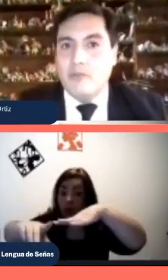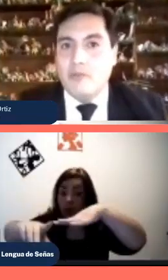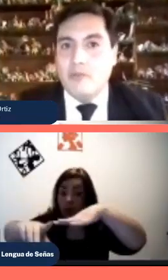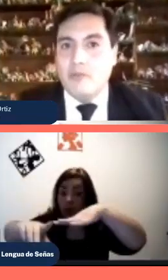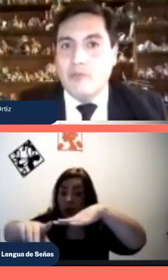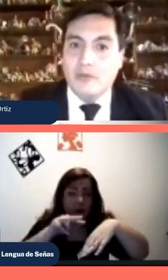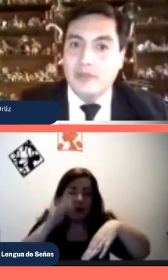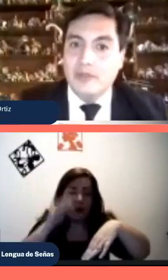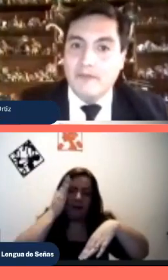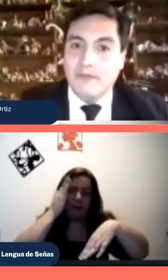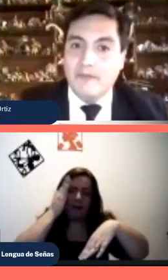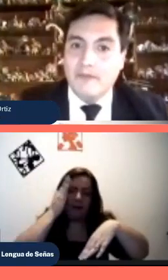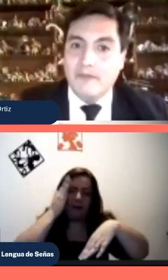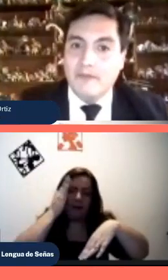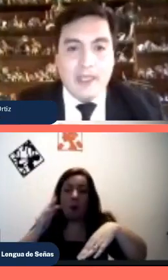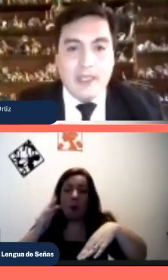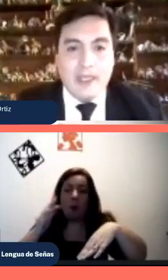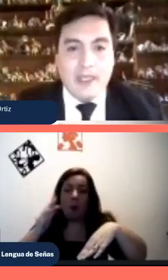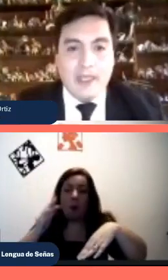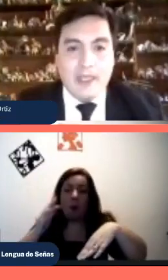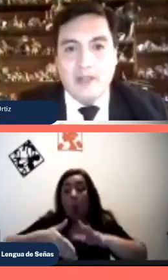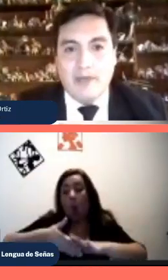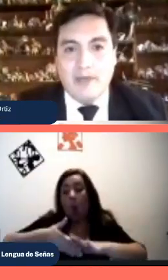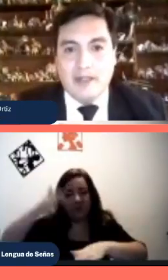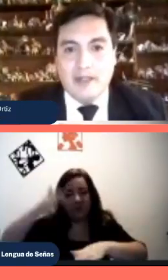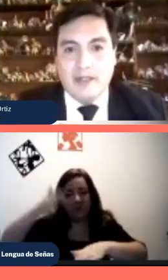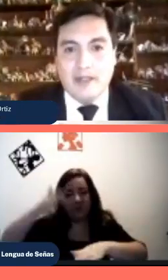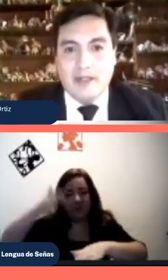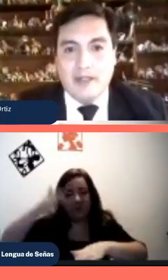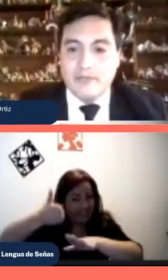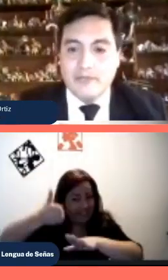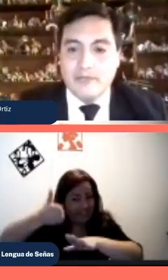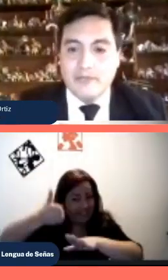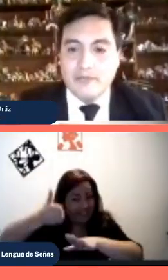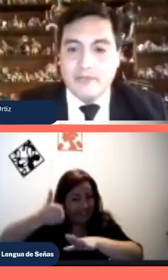un pez o un delfín en las Torres del Paine.